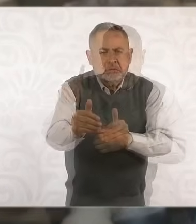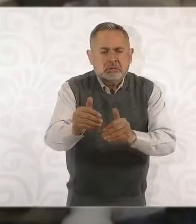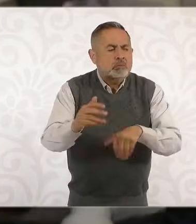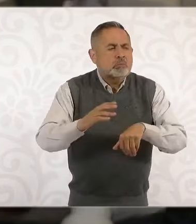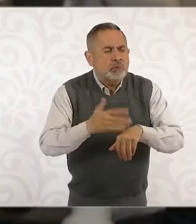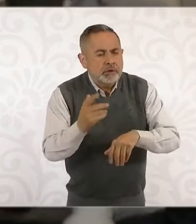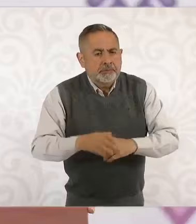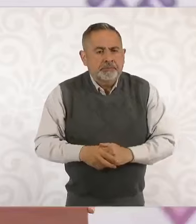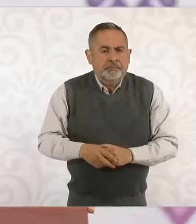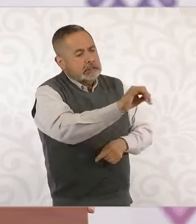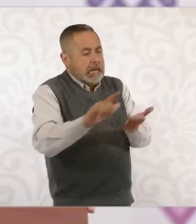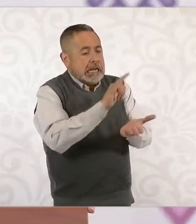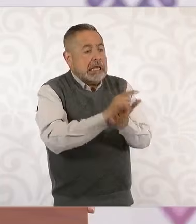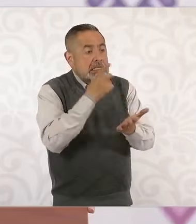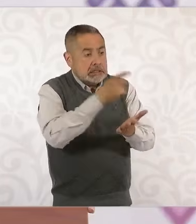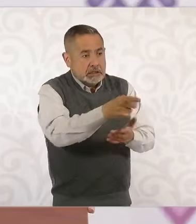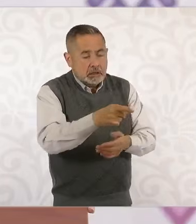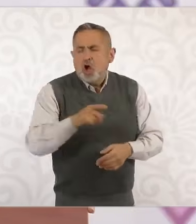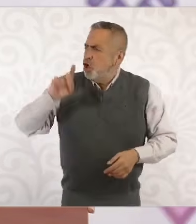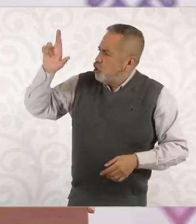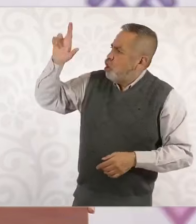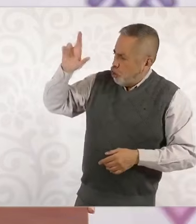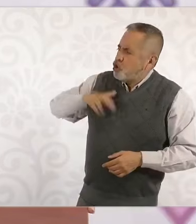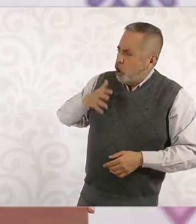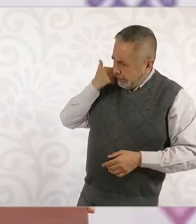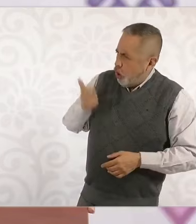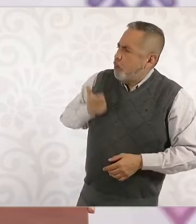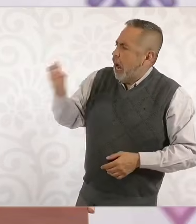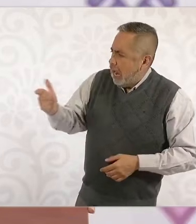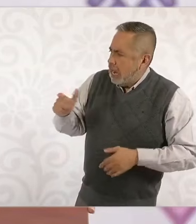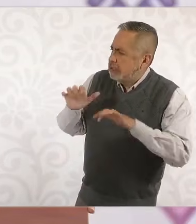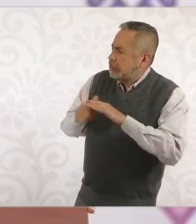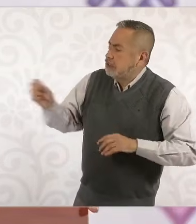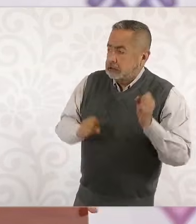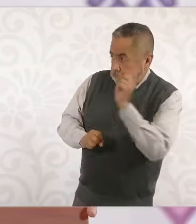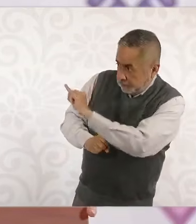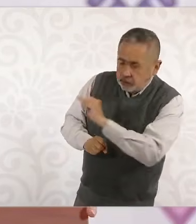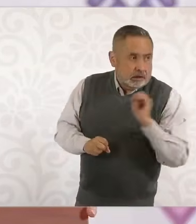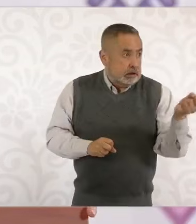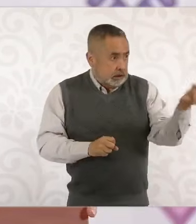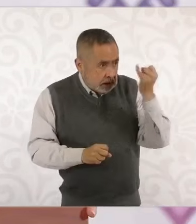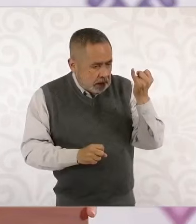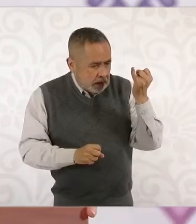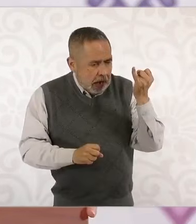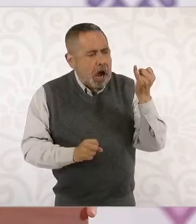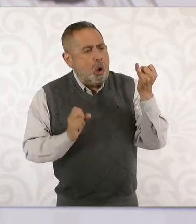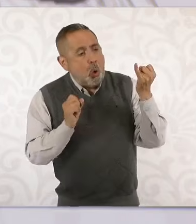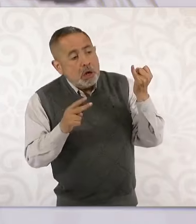Que plantearon su deseo de pagar. Entonces, al plantear su deseo de pagar, pues entonces ahí se abre el espacio y esperamos